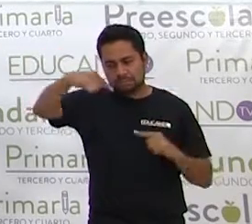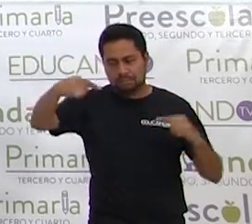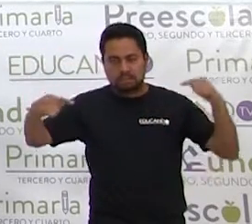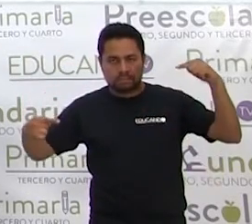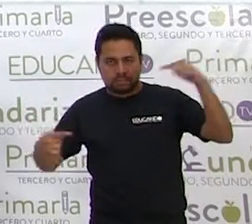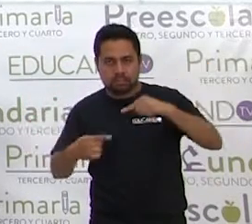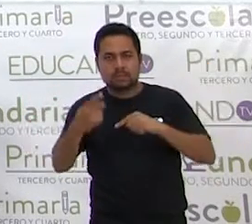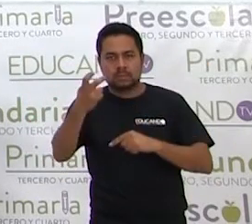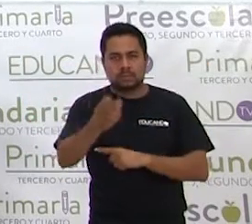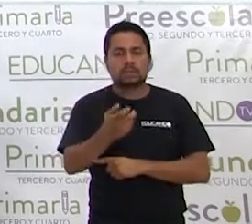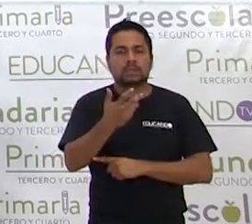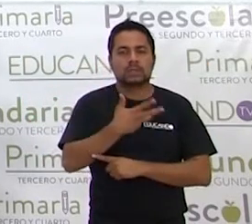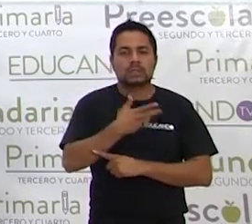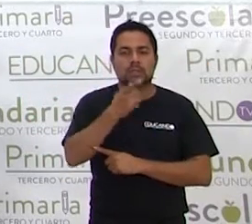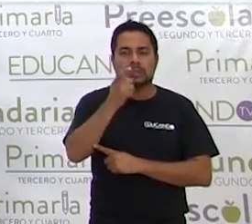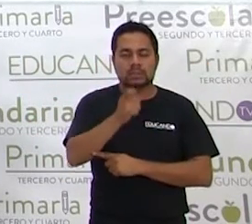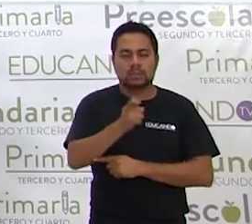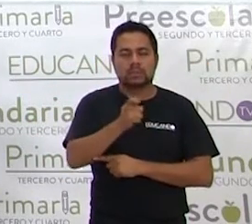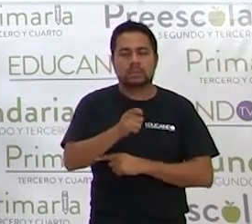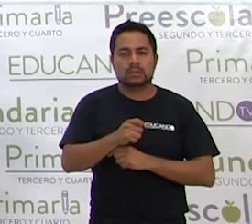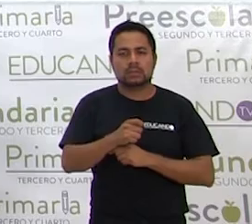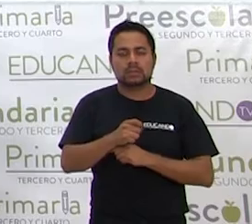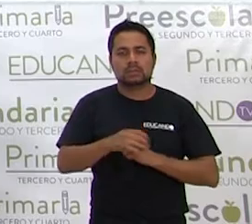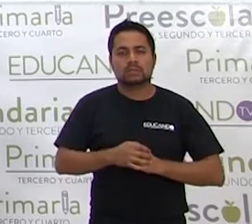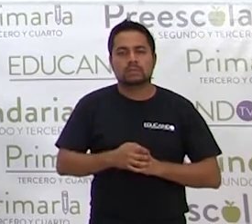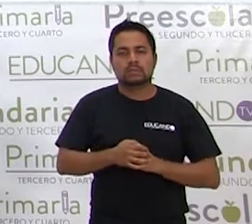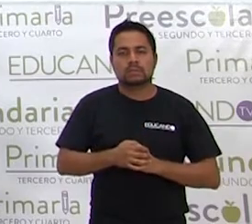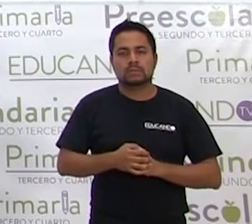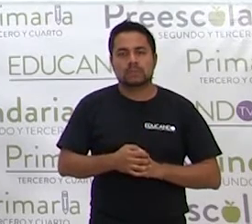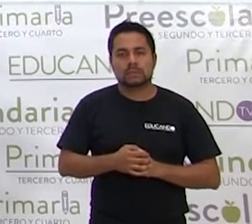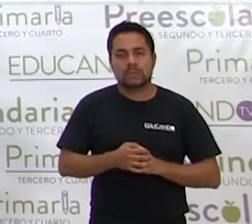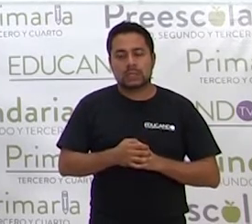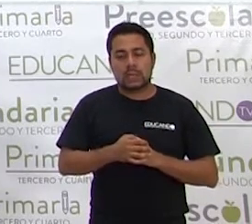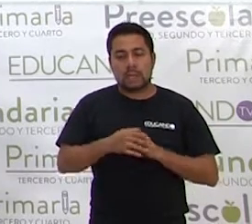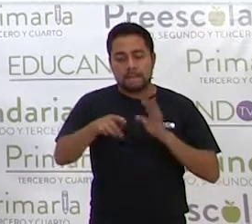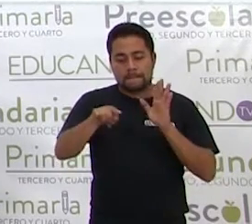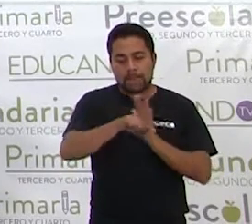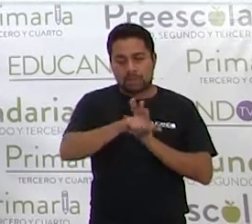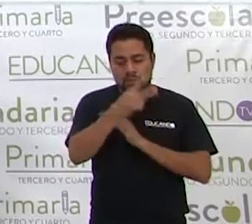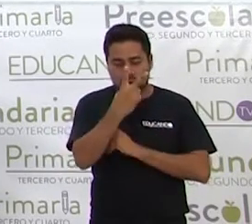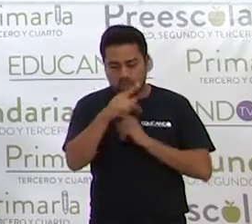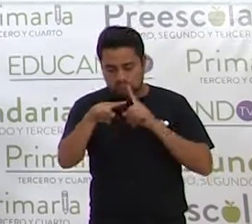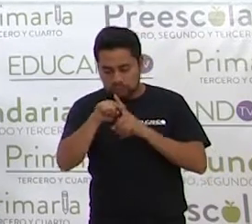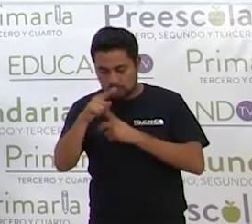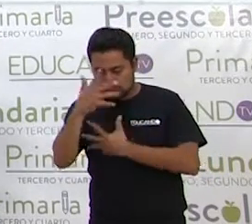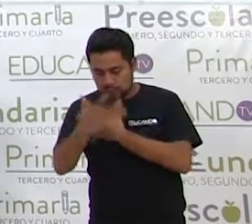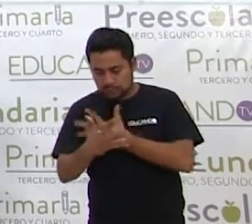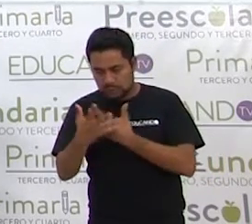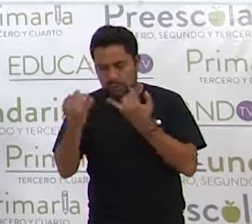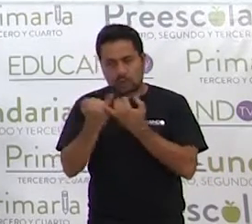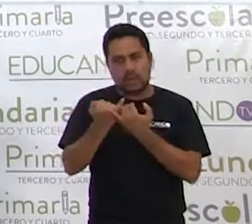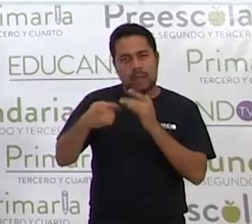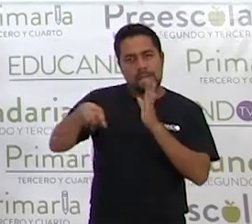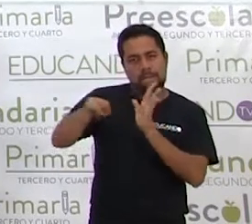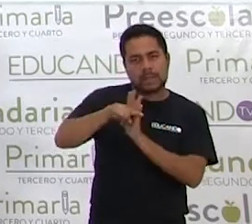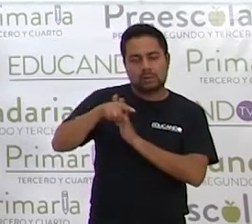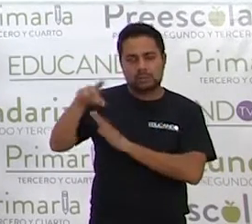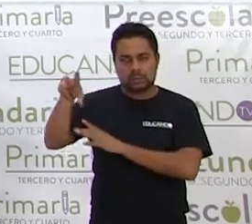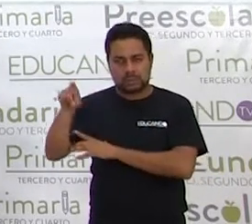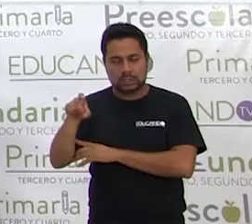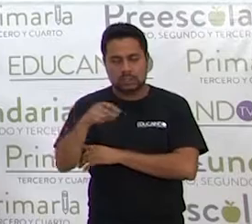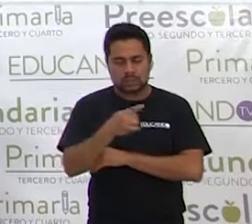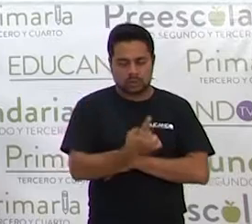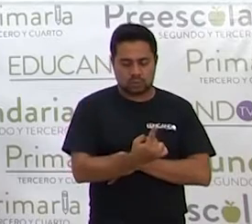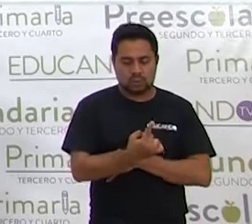llamamos el método del sándwich menos 2 por 15 menos 30 y luego